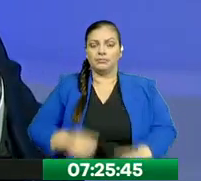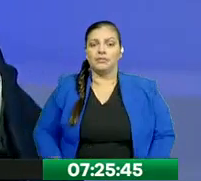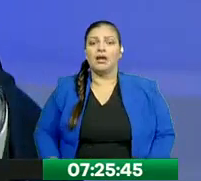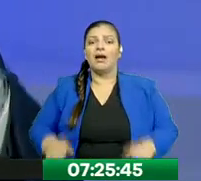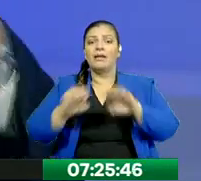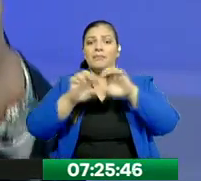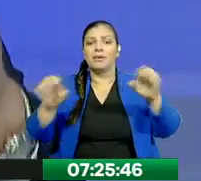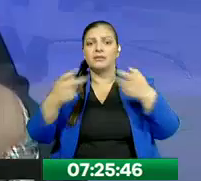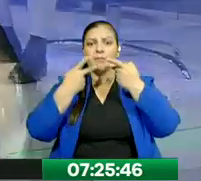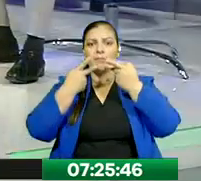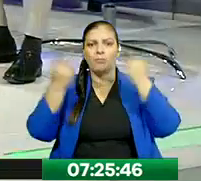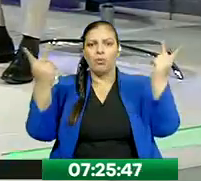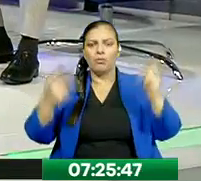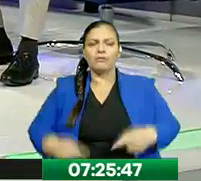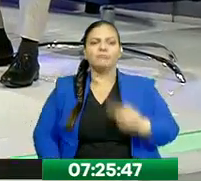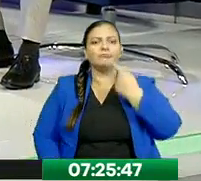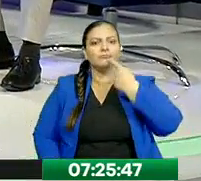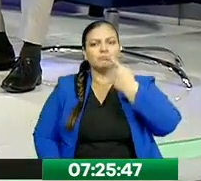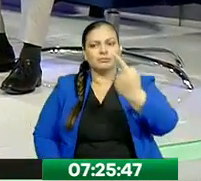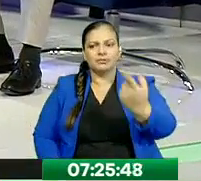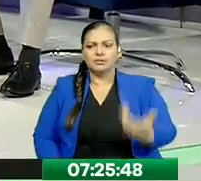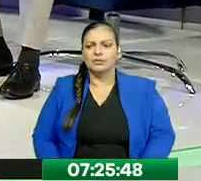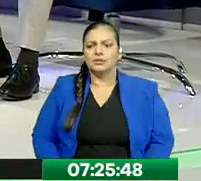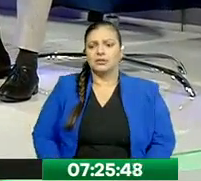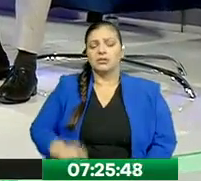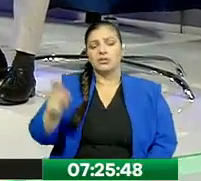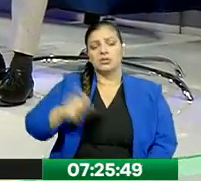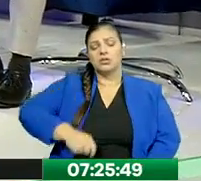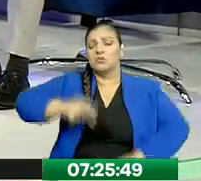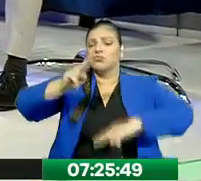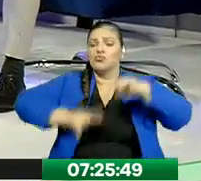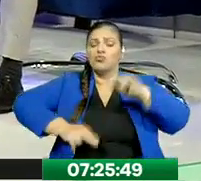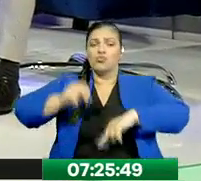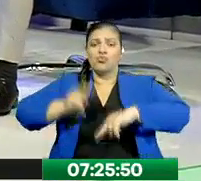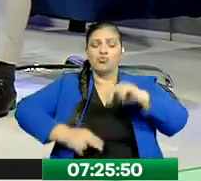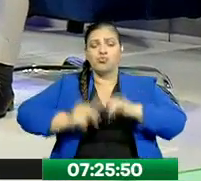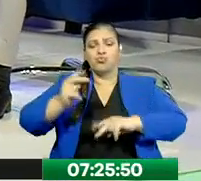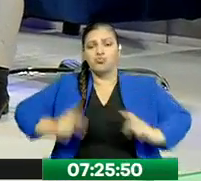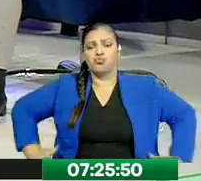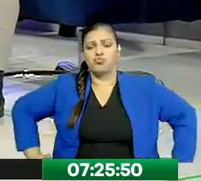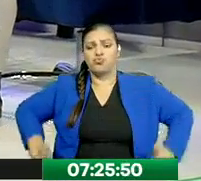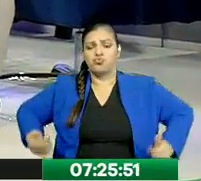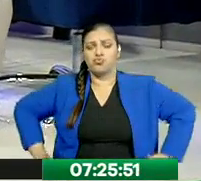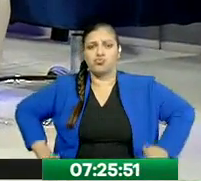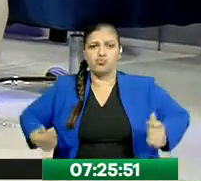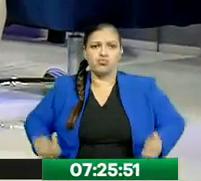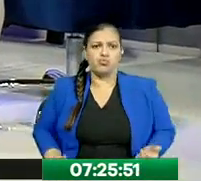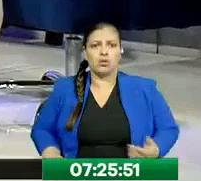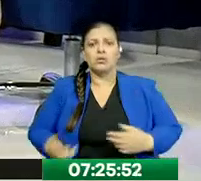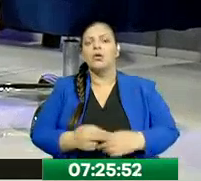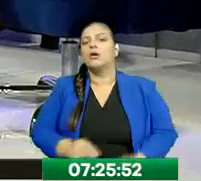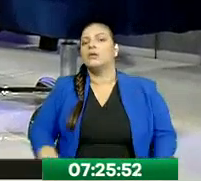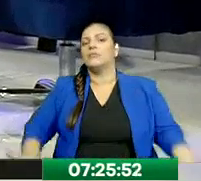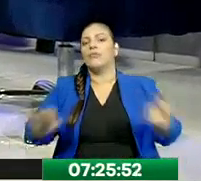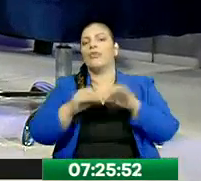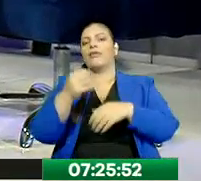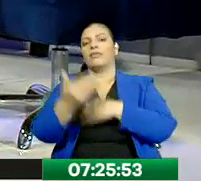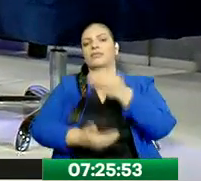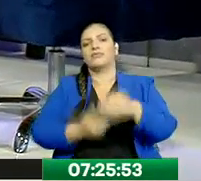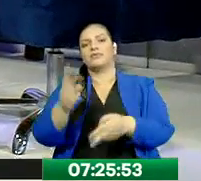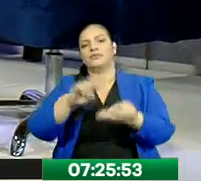concepto. Ha puesto primero la rentabilidad social en función de la rentabilidad financiera. Nosotros creemos que tiene que haber un proceso de reforma, priorizar la